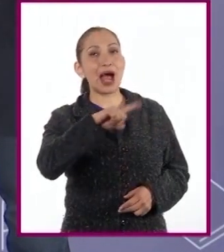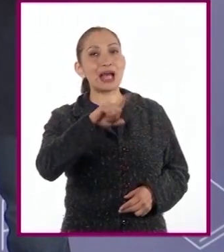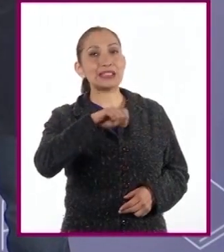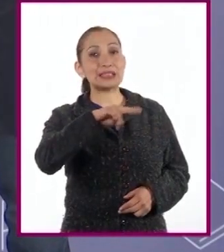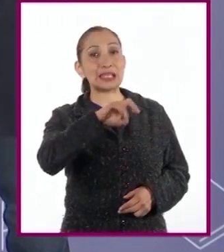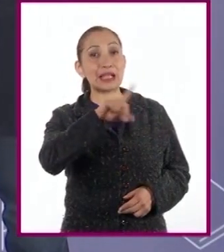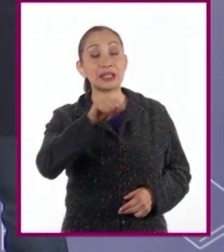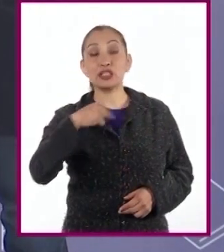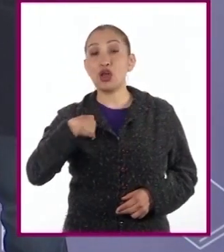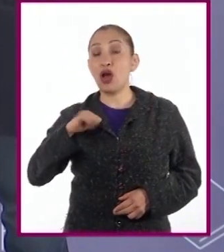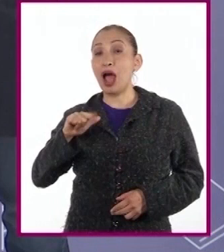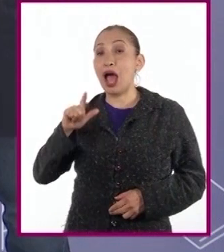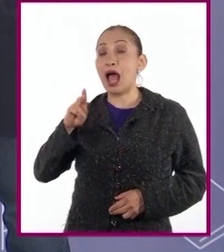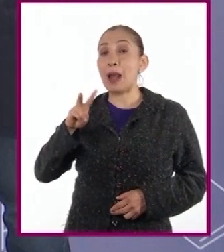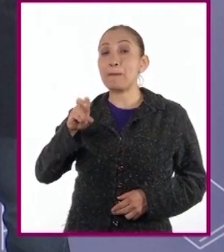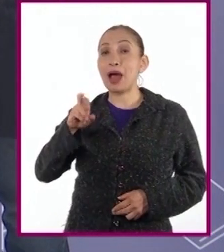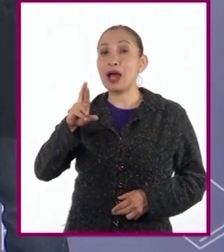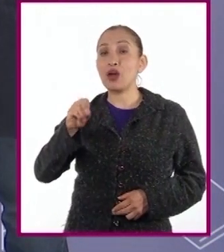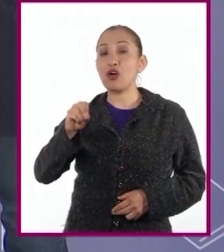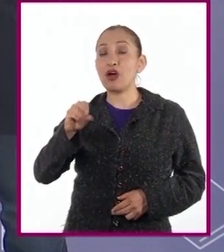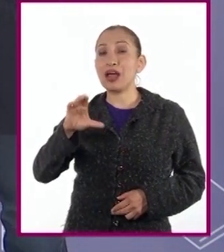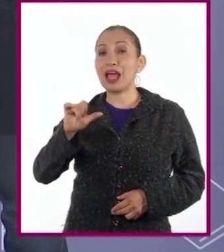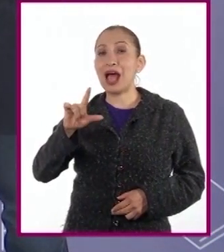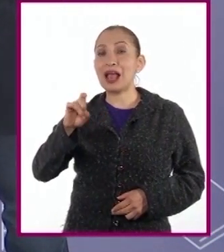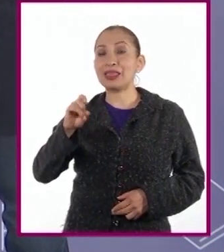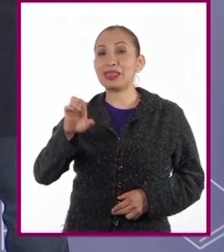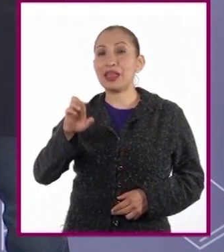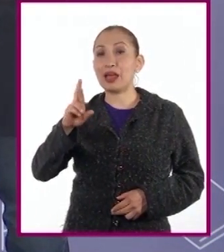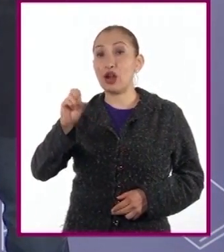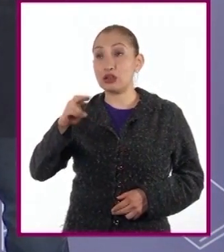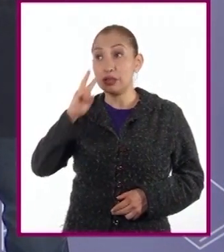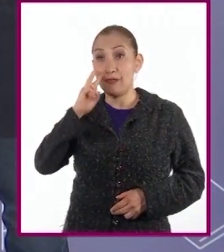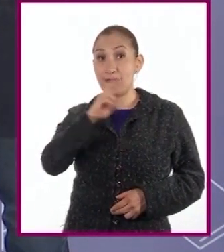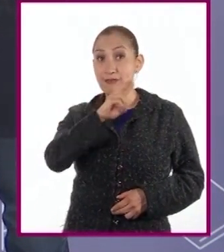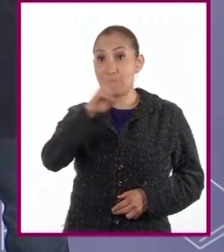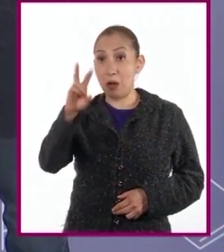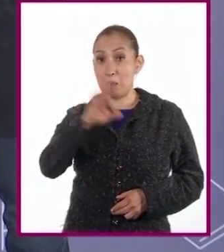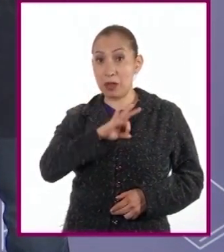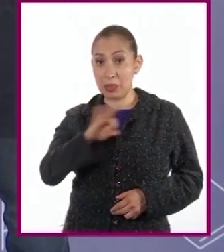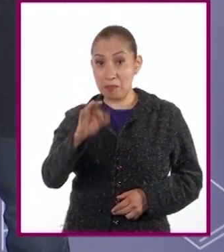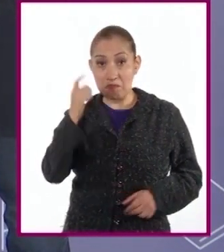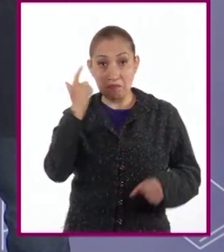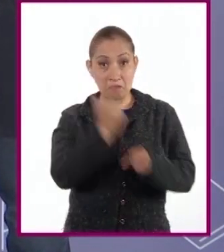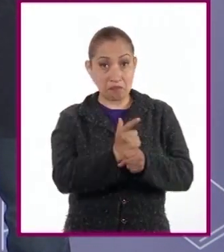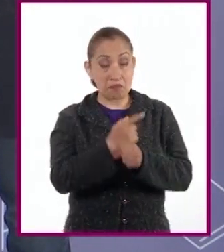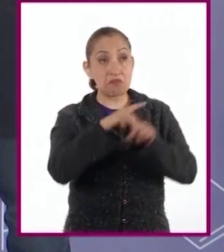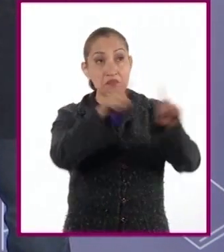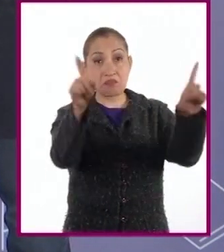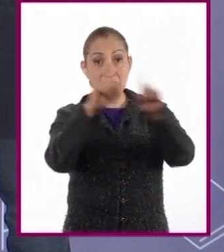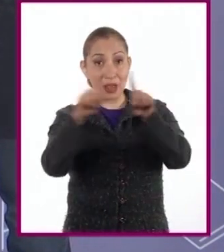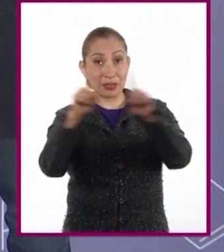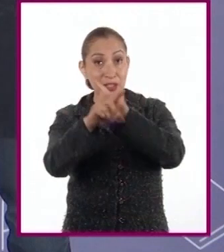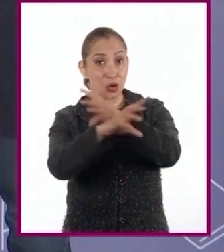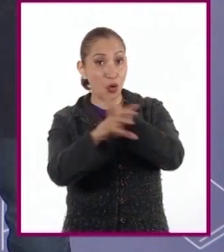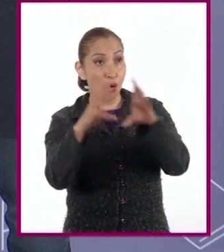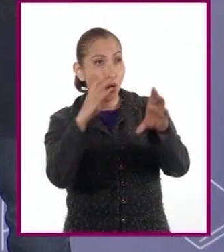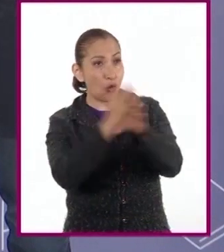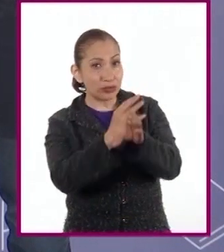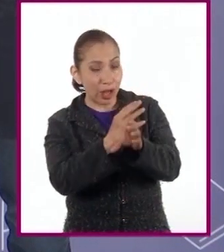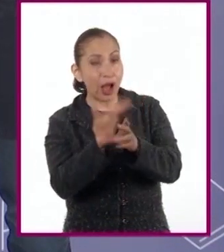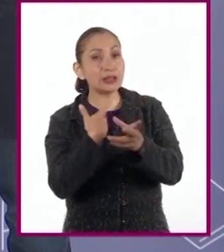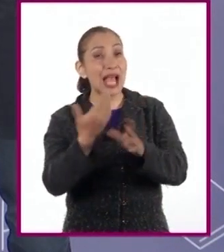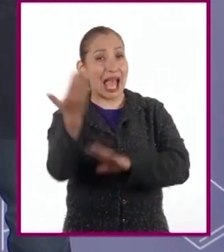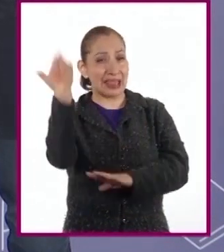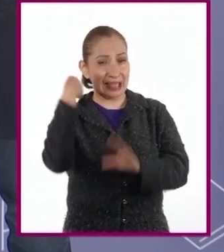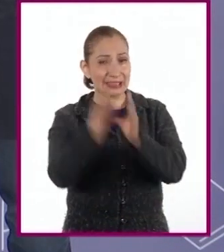mío, Álvaro Fernando Calderón Calderón. Si miran a su alrededor, podrán observar una gran variedad de materiales. En